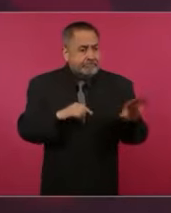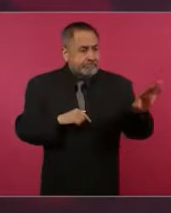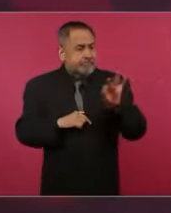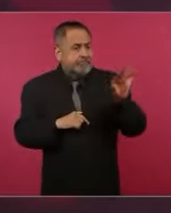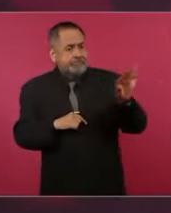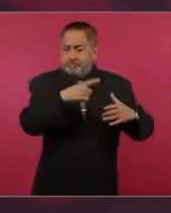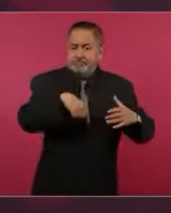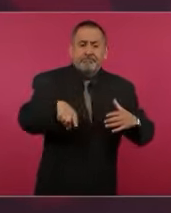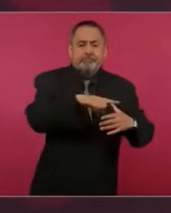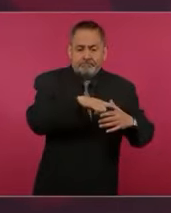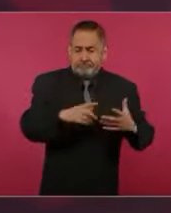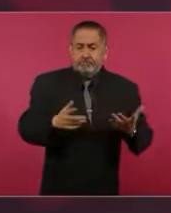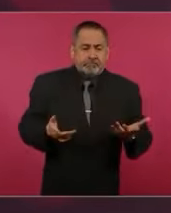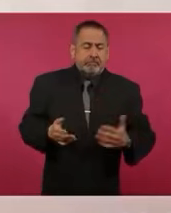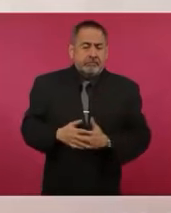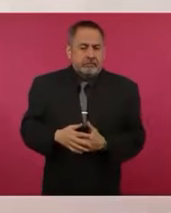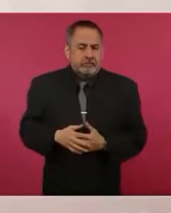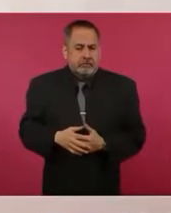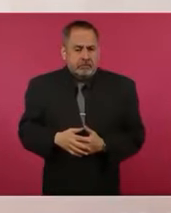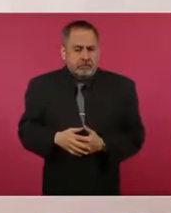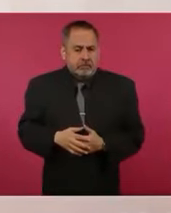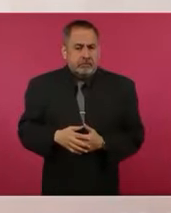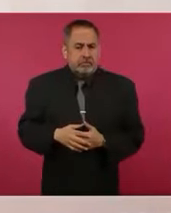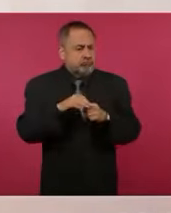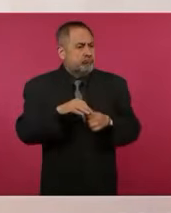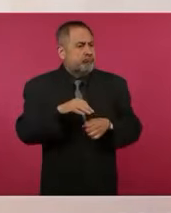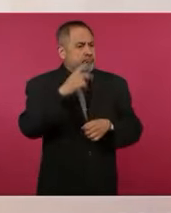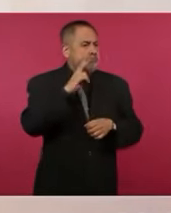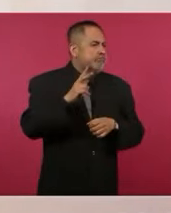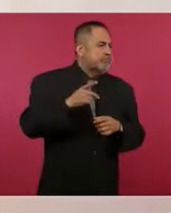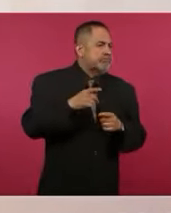magistrados, de manera indirecta, pero eran electos,